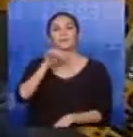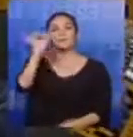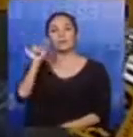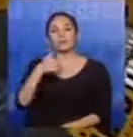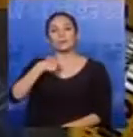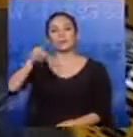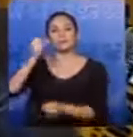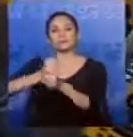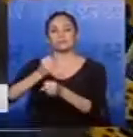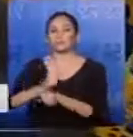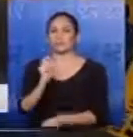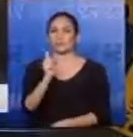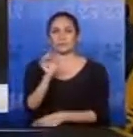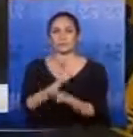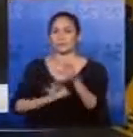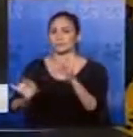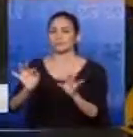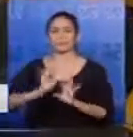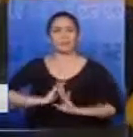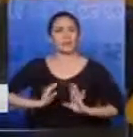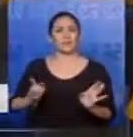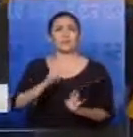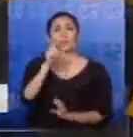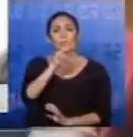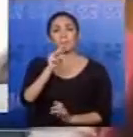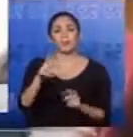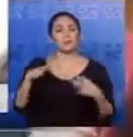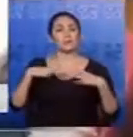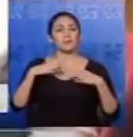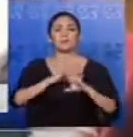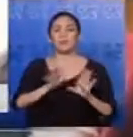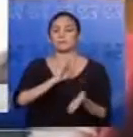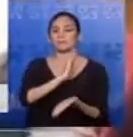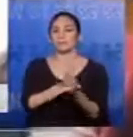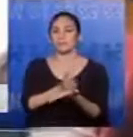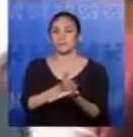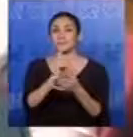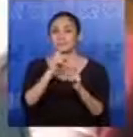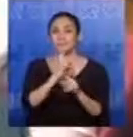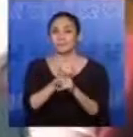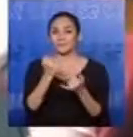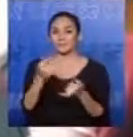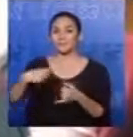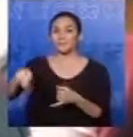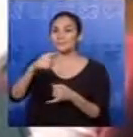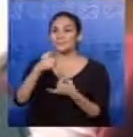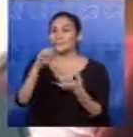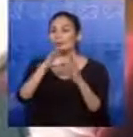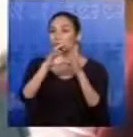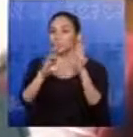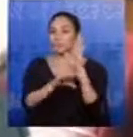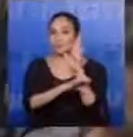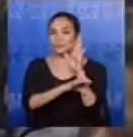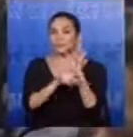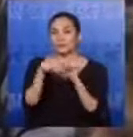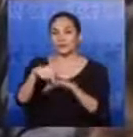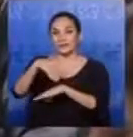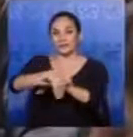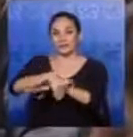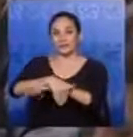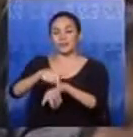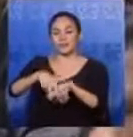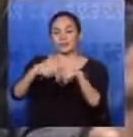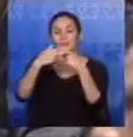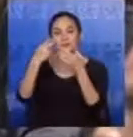que ahora no sea recuperable el tema de las fiestas de carnaval. Cambiamos de tema y les contamos que tras recibir el aval de la Corte Constitucional, esta tarde empezará el trámite